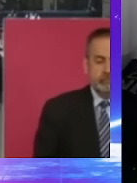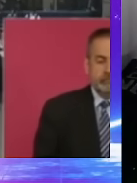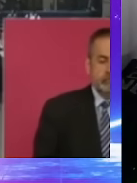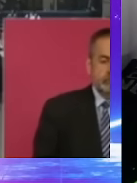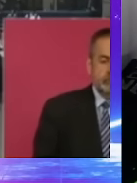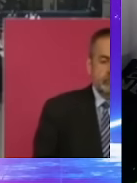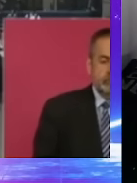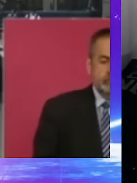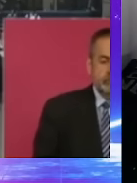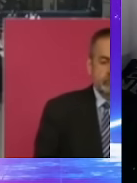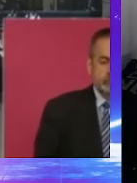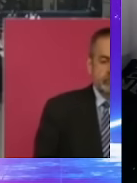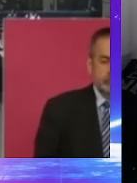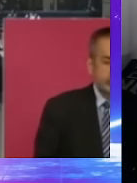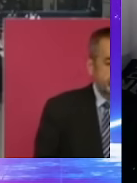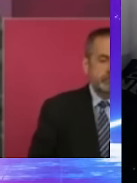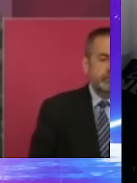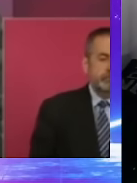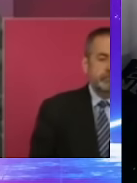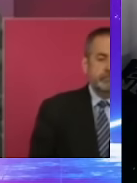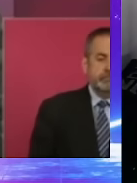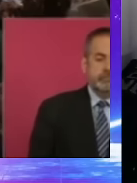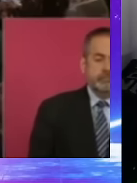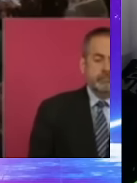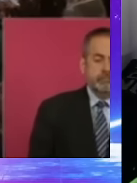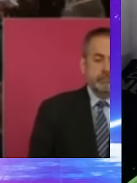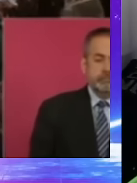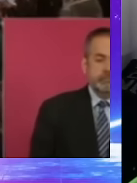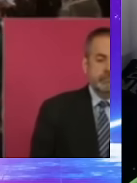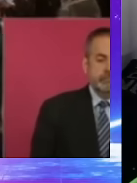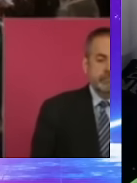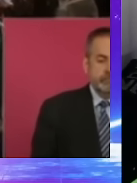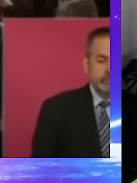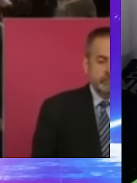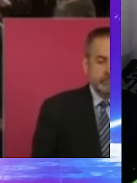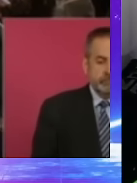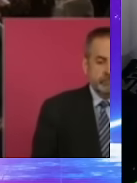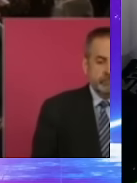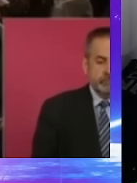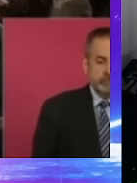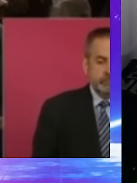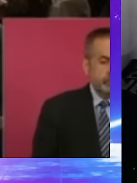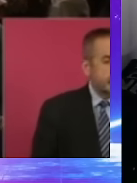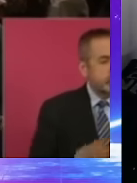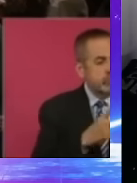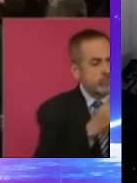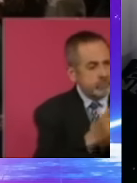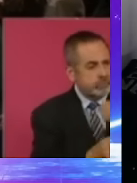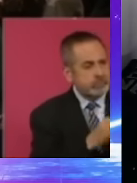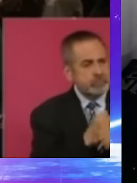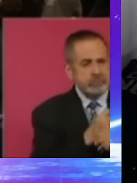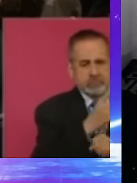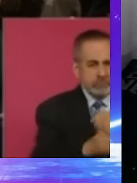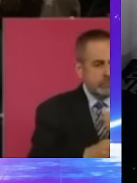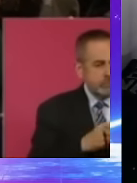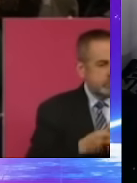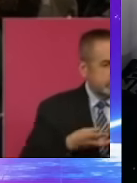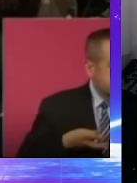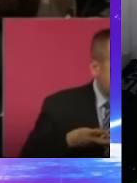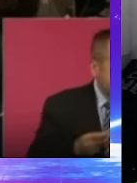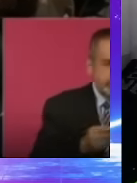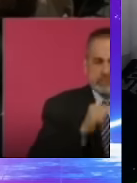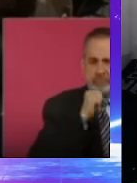de porque no informan porque tienen su ejercicios cada año No